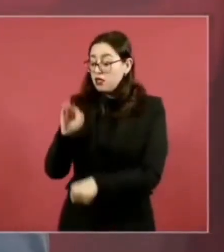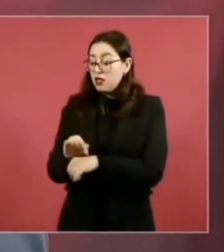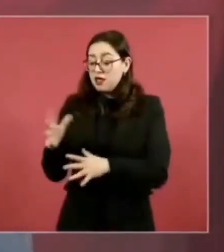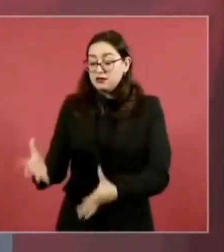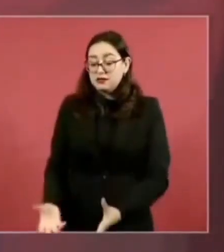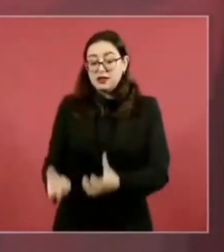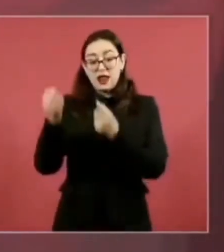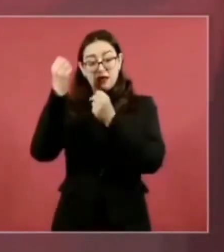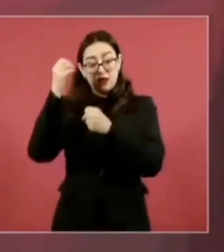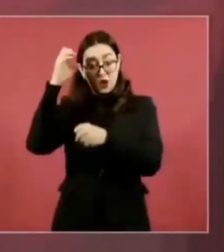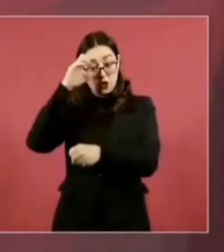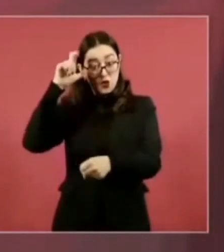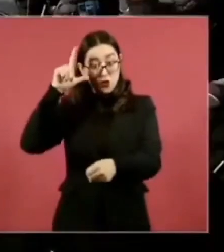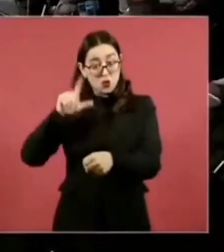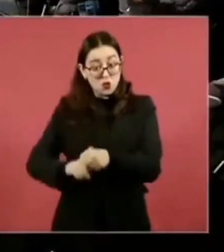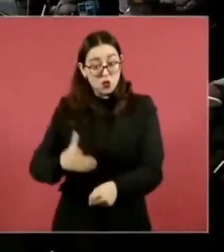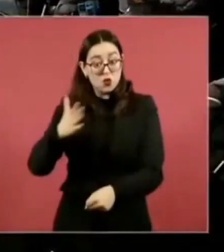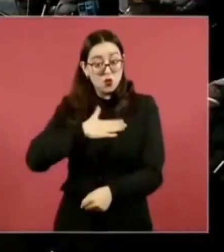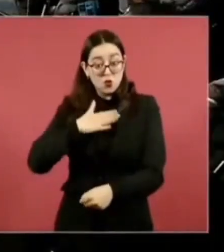Ya voy